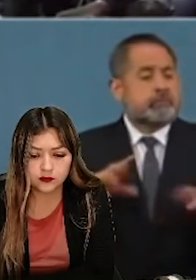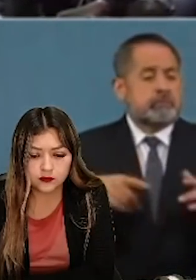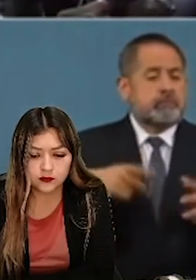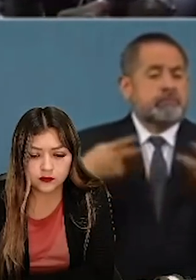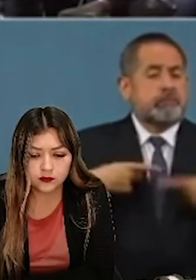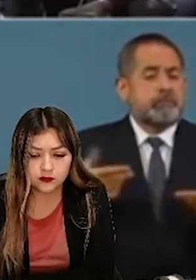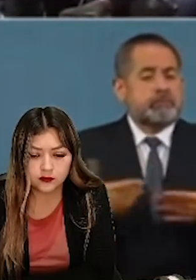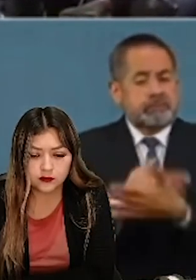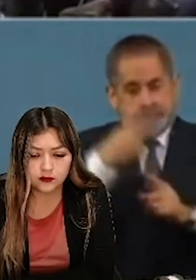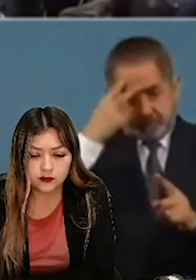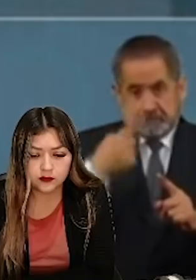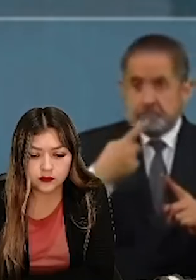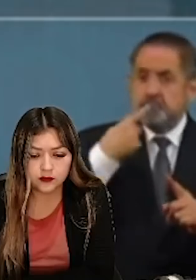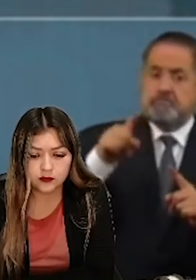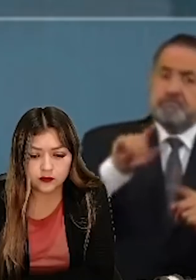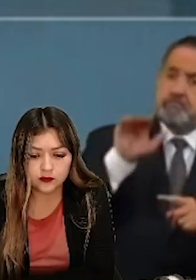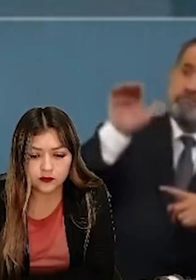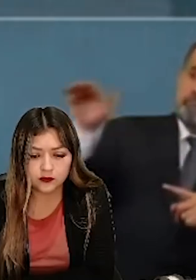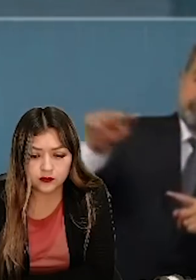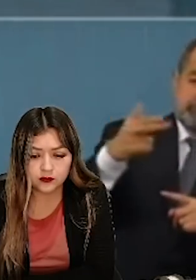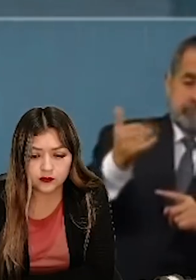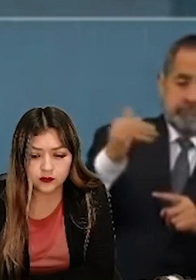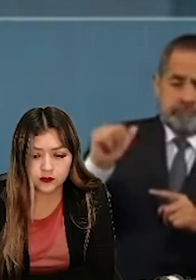denuncia. Creo que